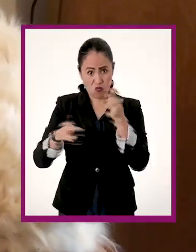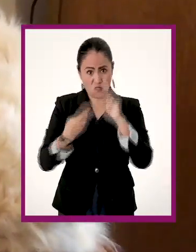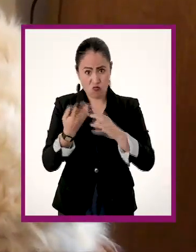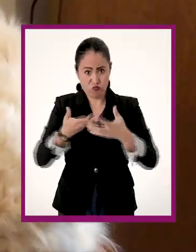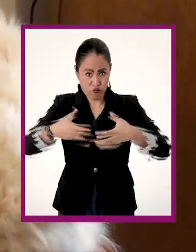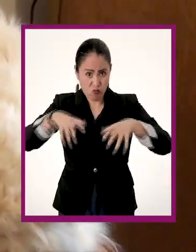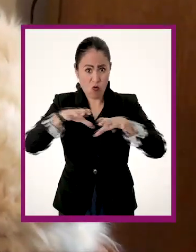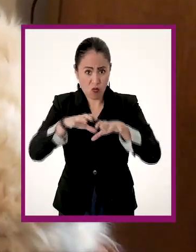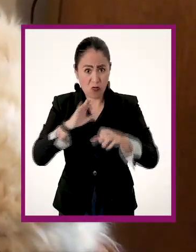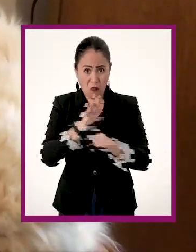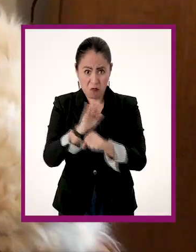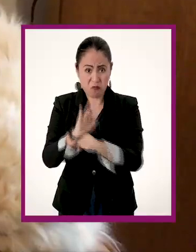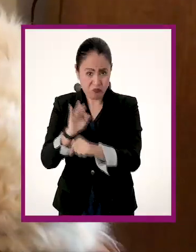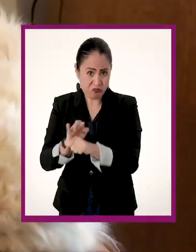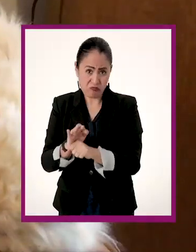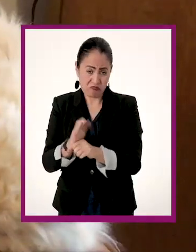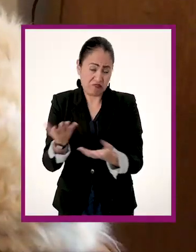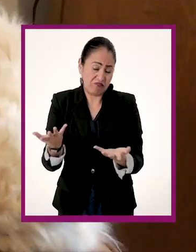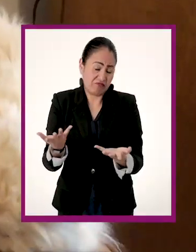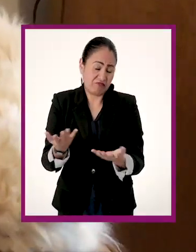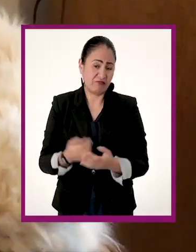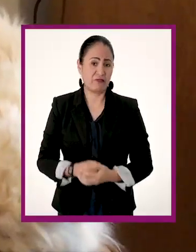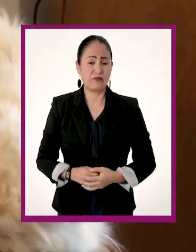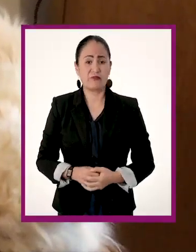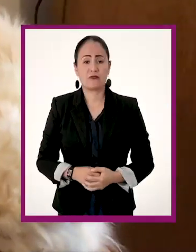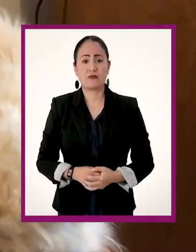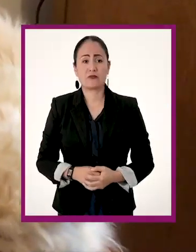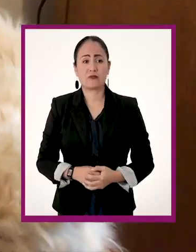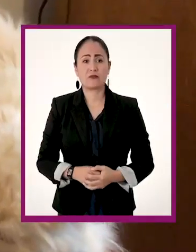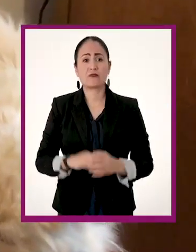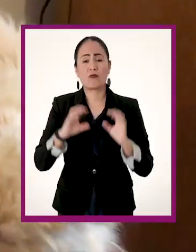universal, o si